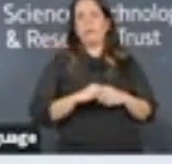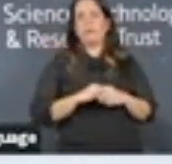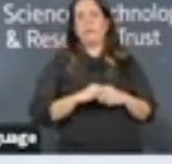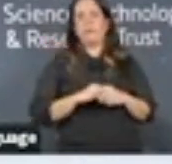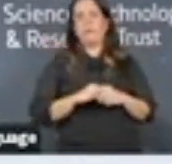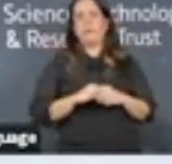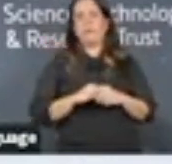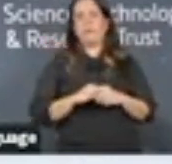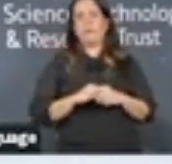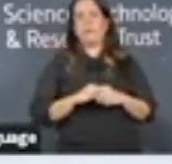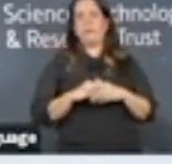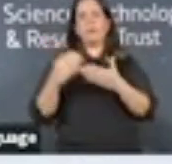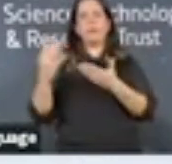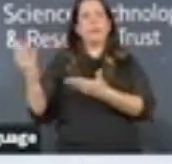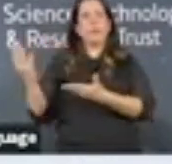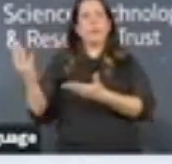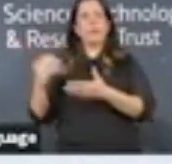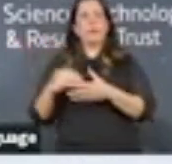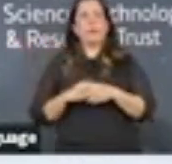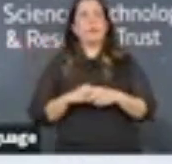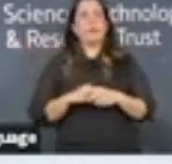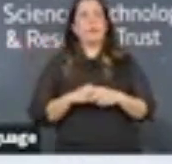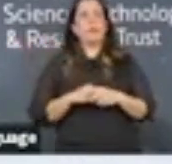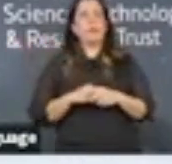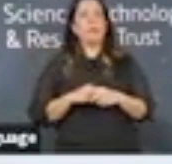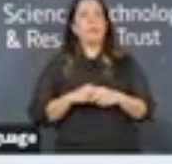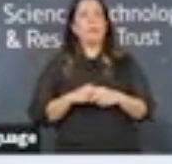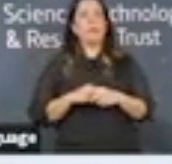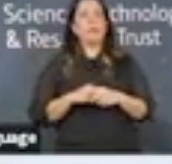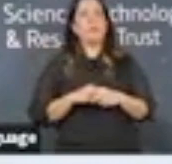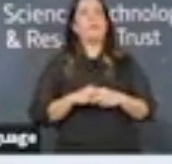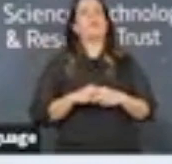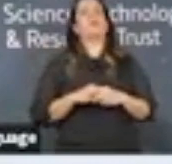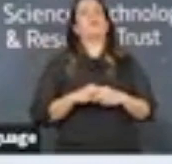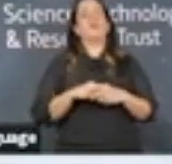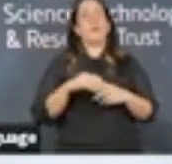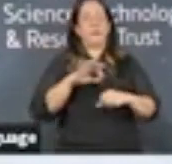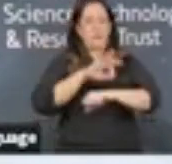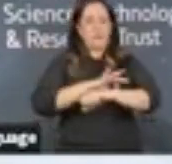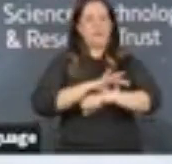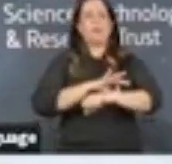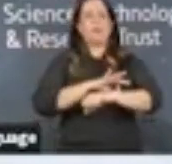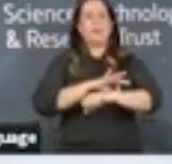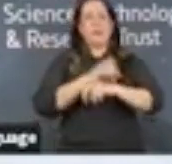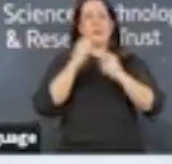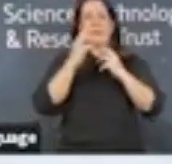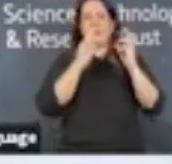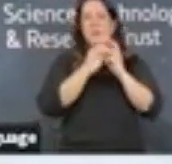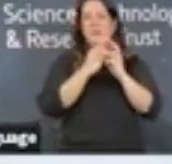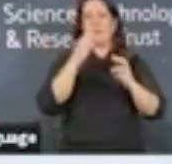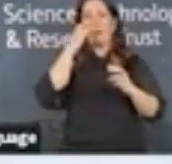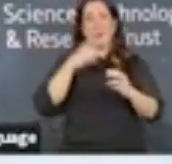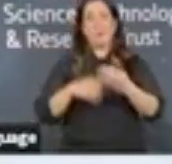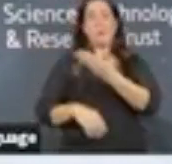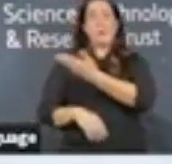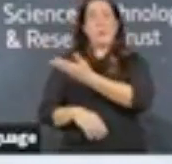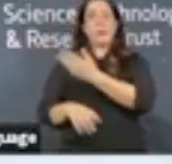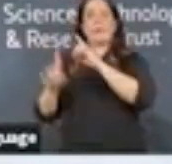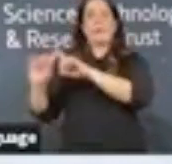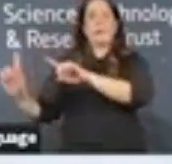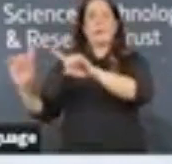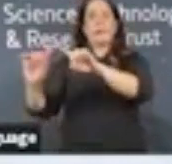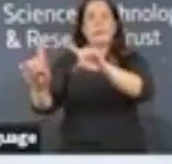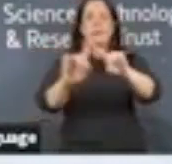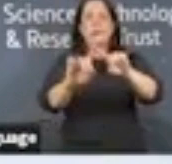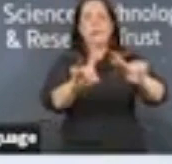Pues existen más de 3.500 especies de mosquitos en todo el mundo. Como pueden ver aquí, existe una gran variabilidad